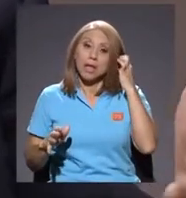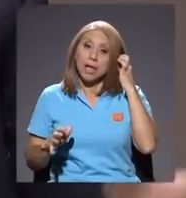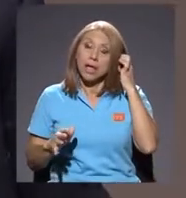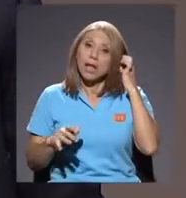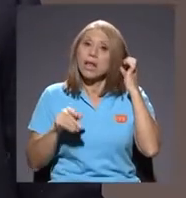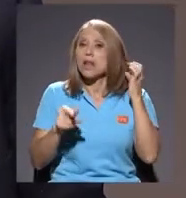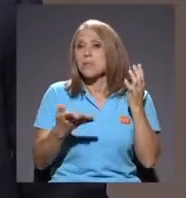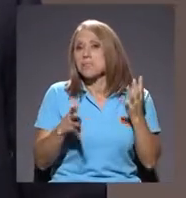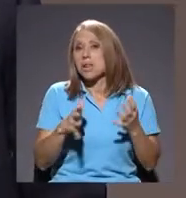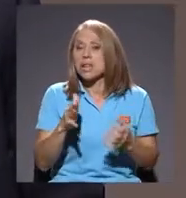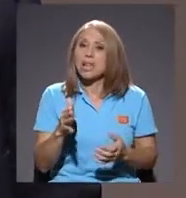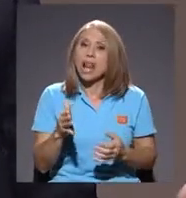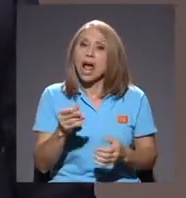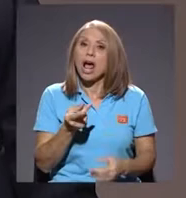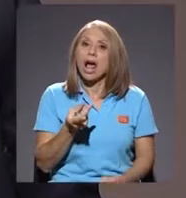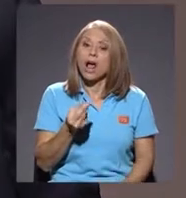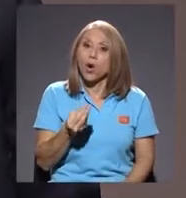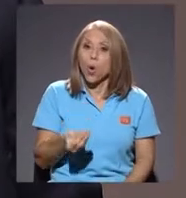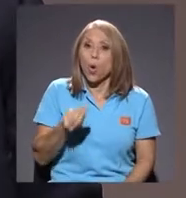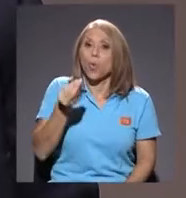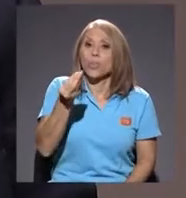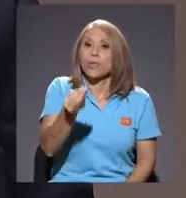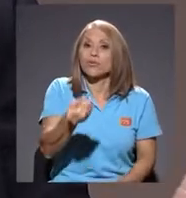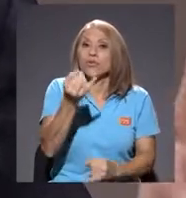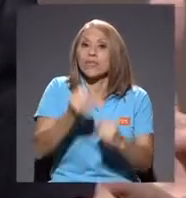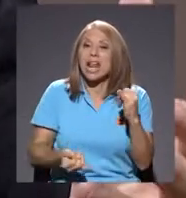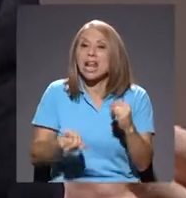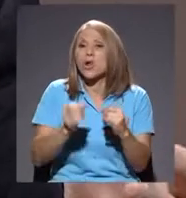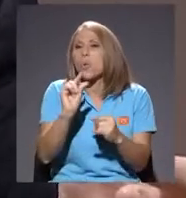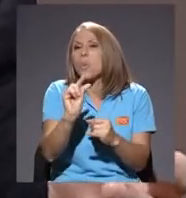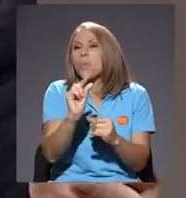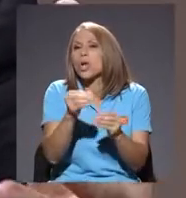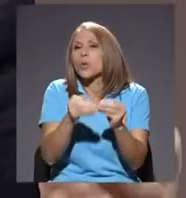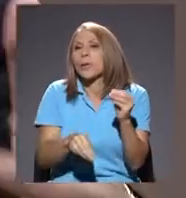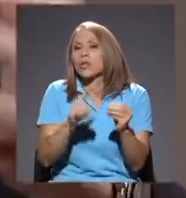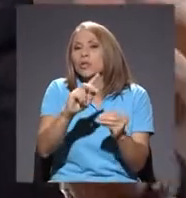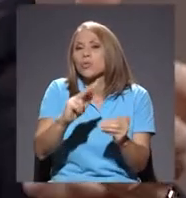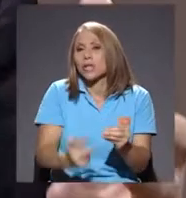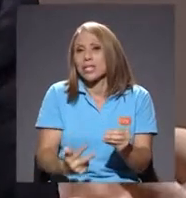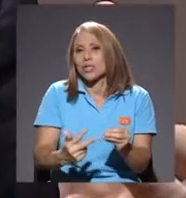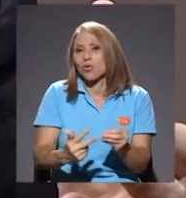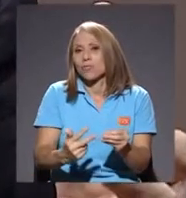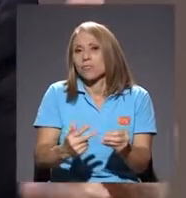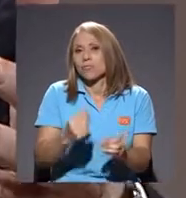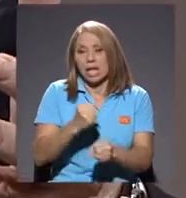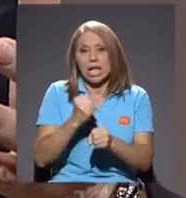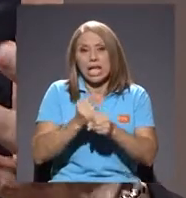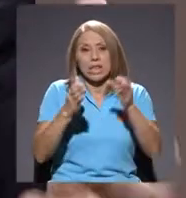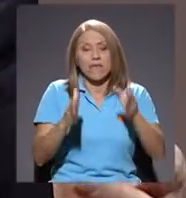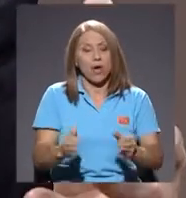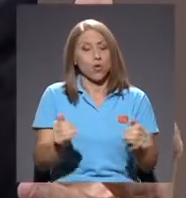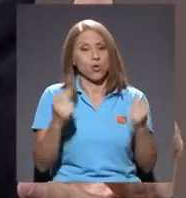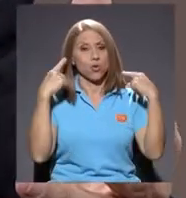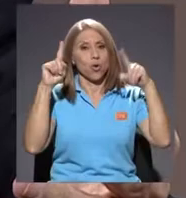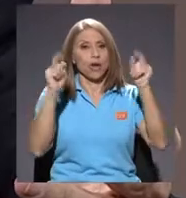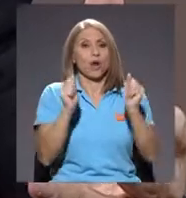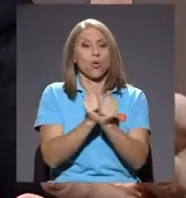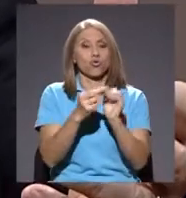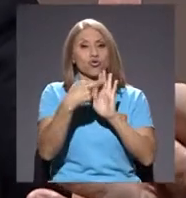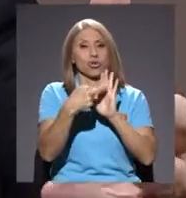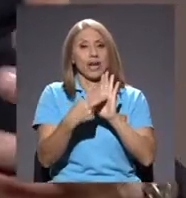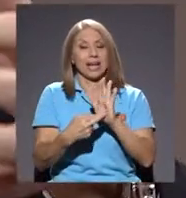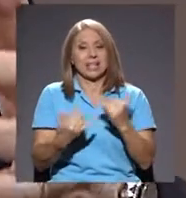más menos de un tercio de la construcción final que va a sacar el trabajador con las reglas como están hoy día cuál lo hace cada vez más importante